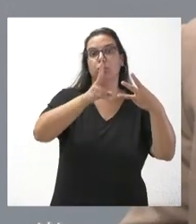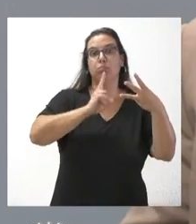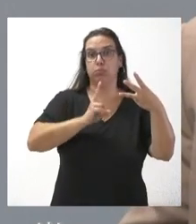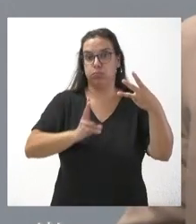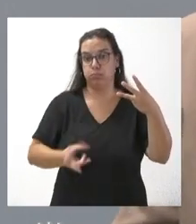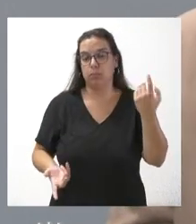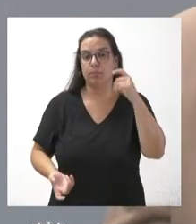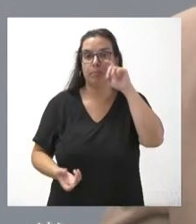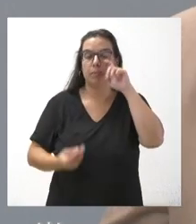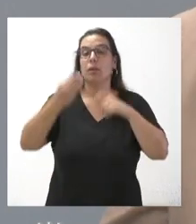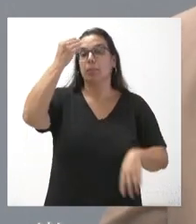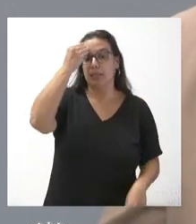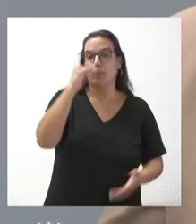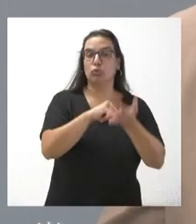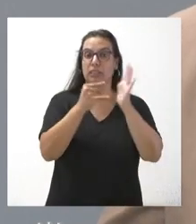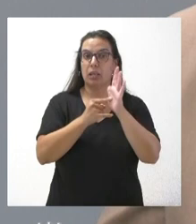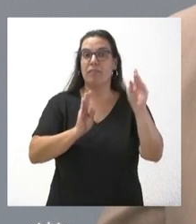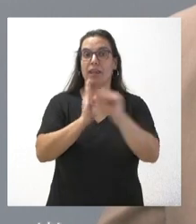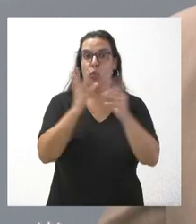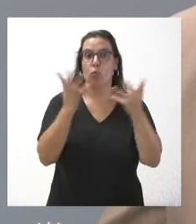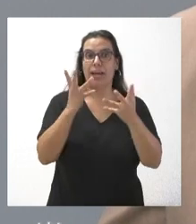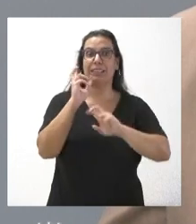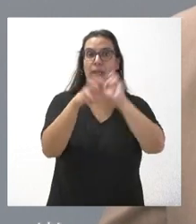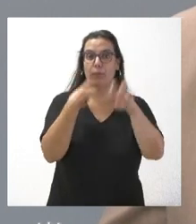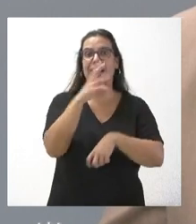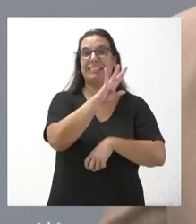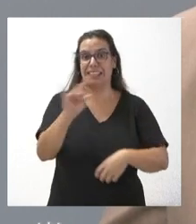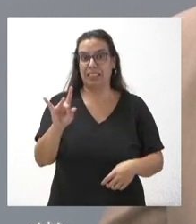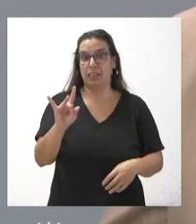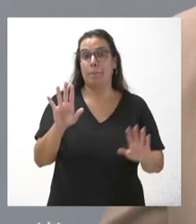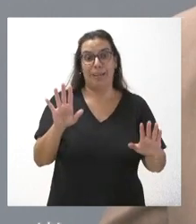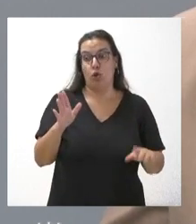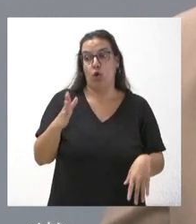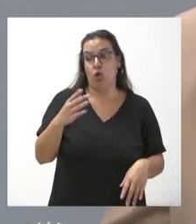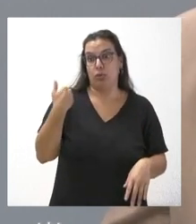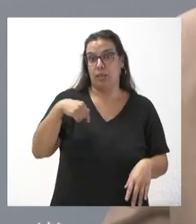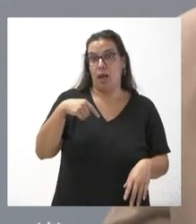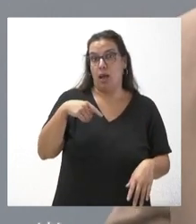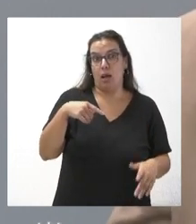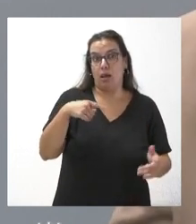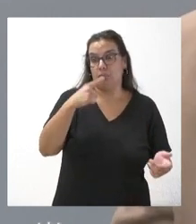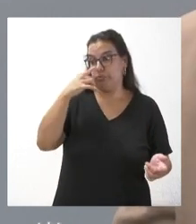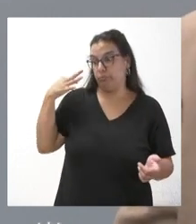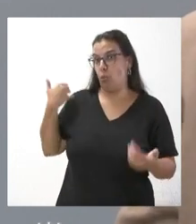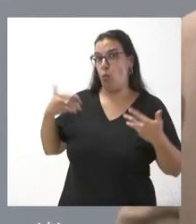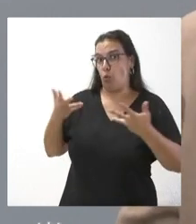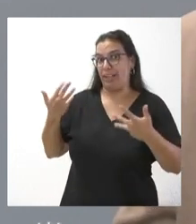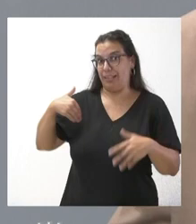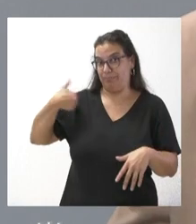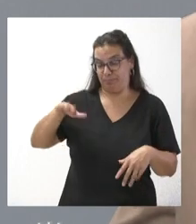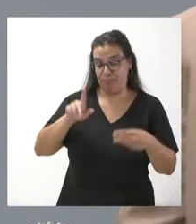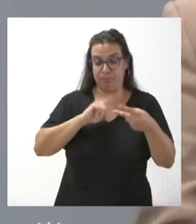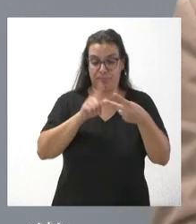que modificar el sistema de financiación es urgente, pero no es más urgente hoy de lo que lo era estos últimos años.